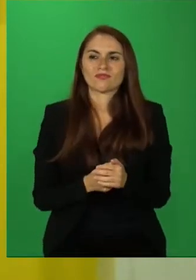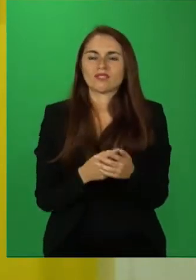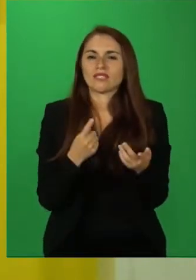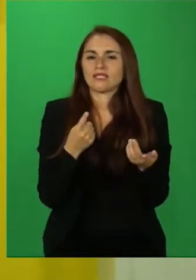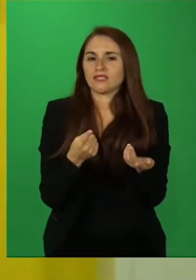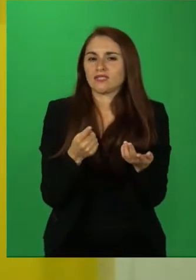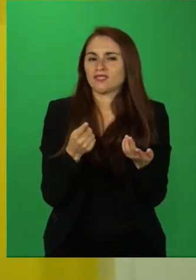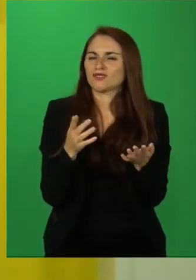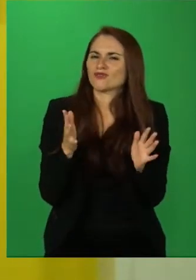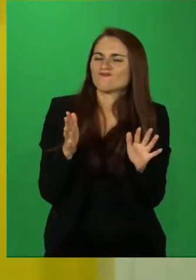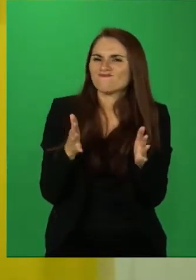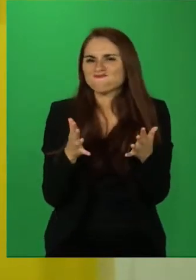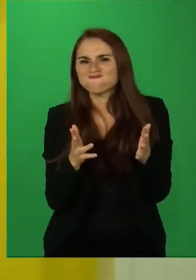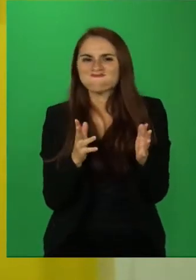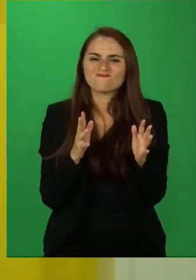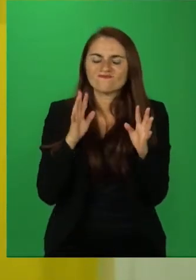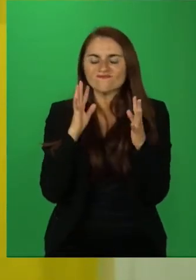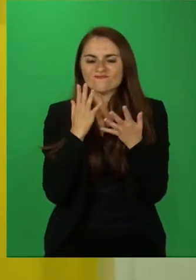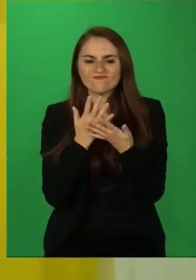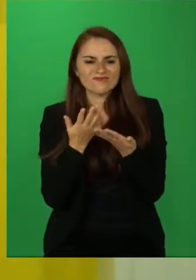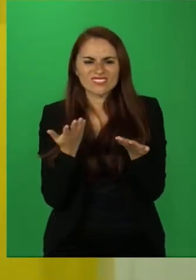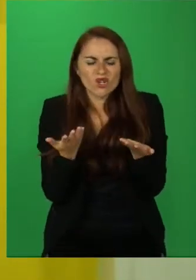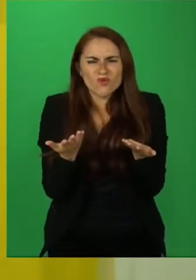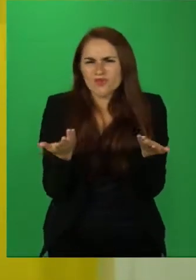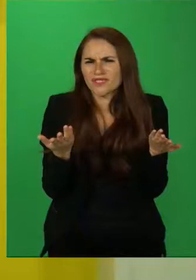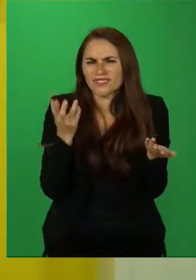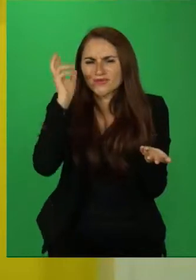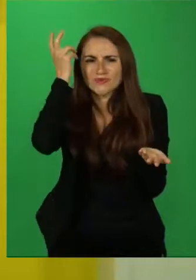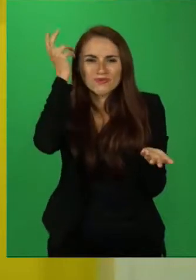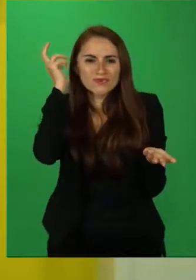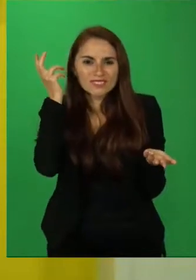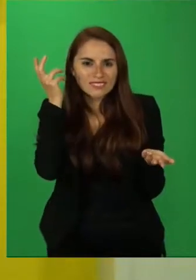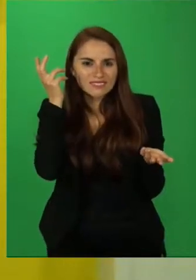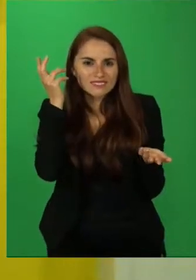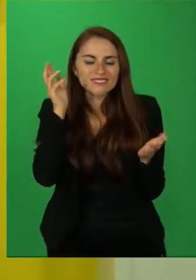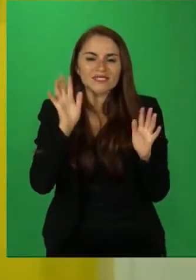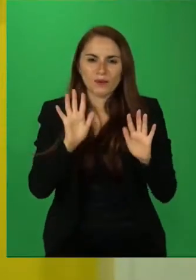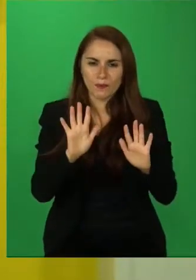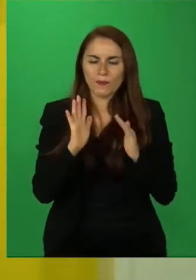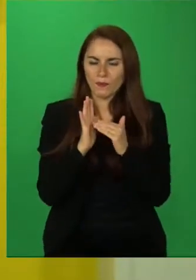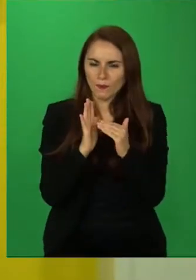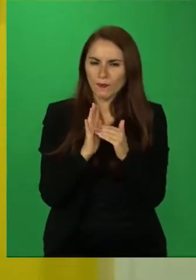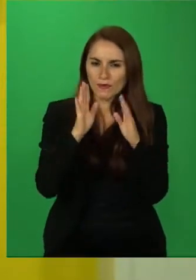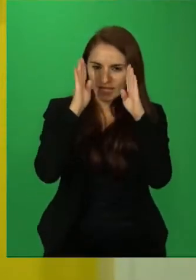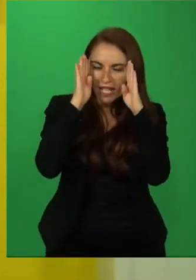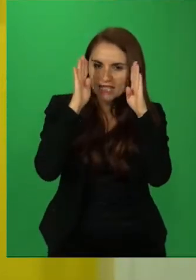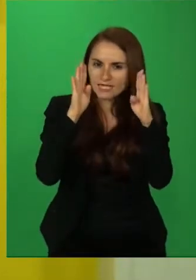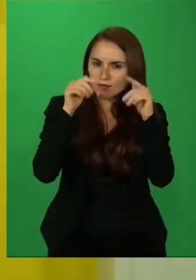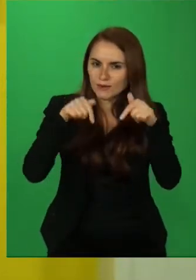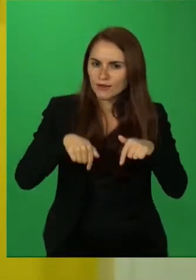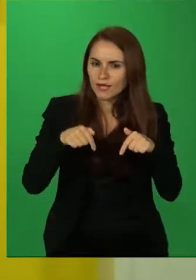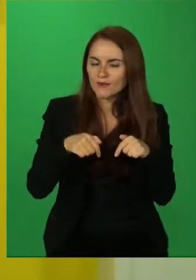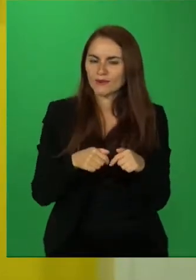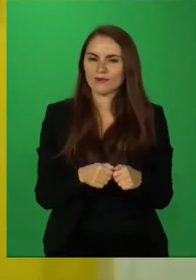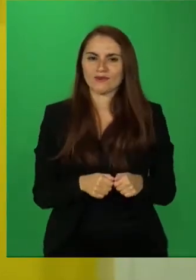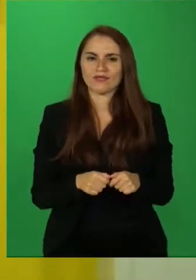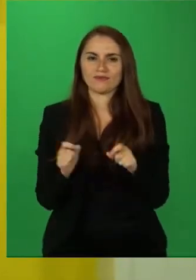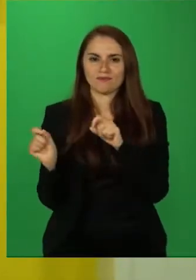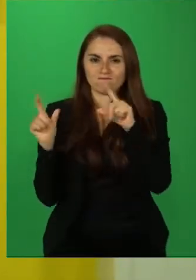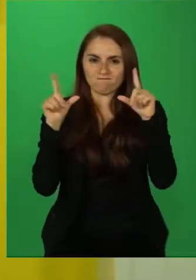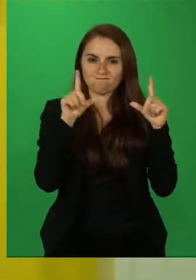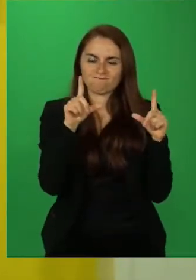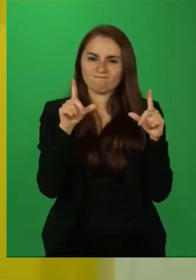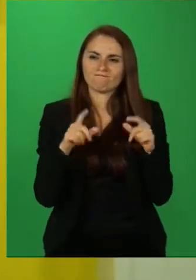aún no sabes hacia dónde vamos o te muestras confundido, presta atención por favor a la siguiente